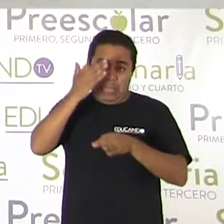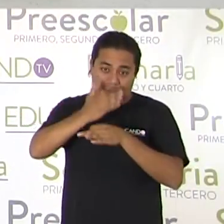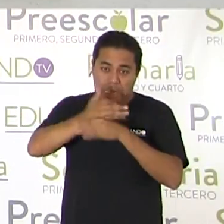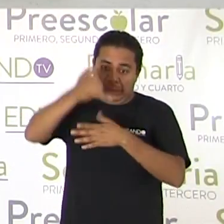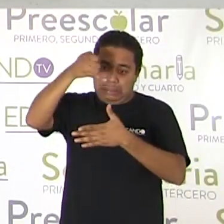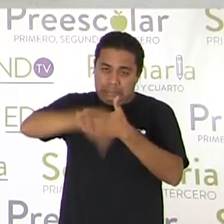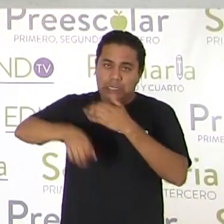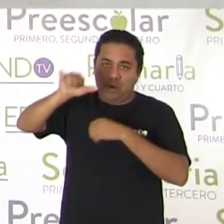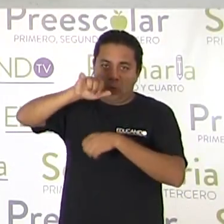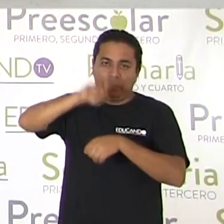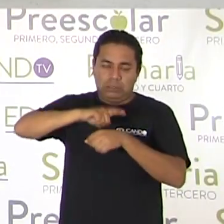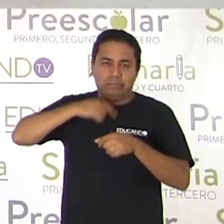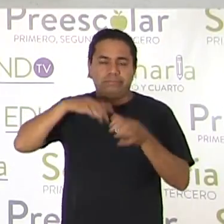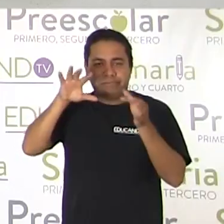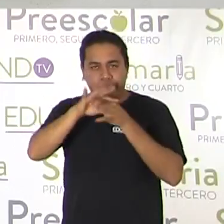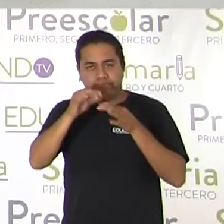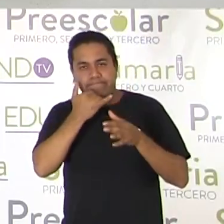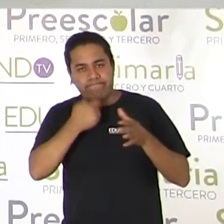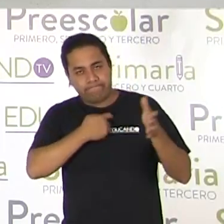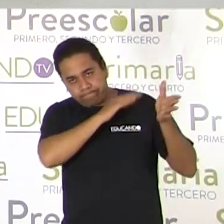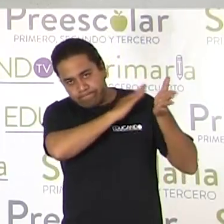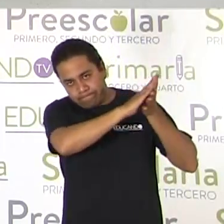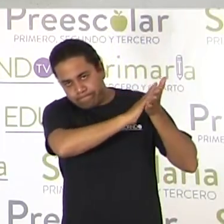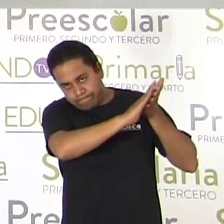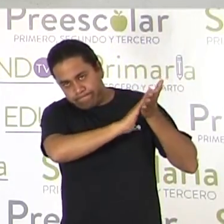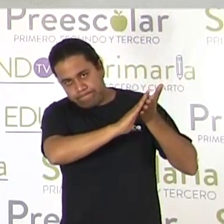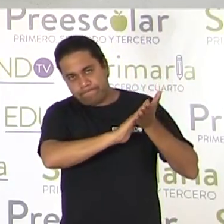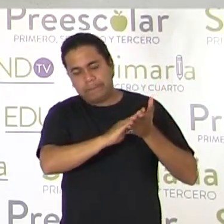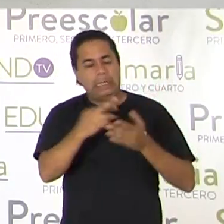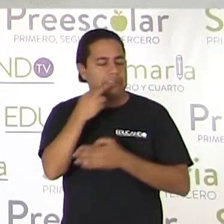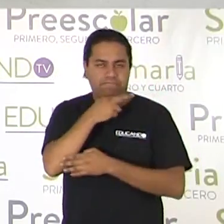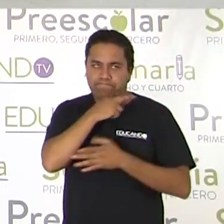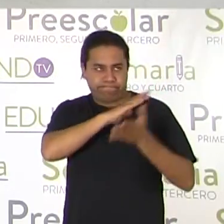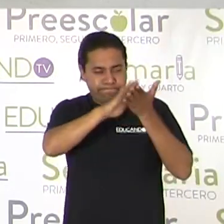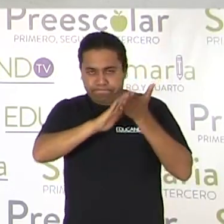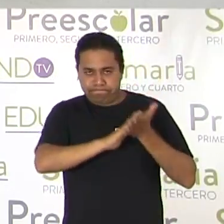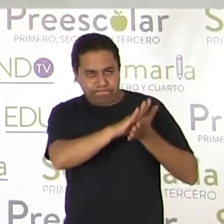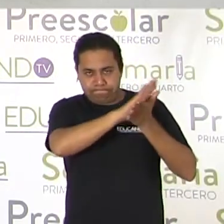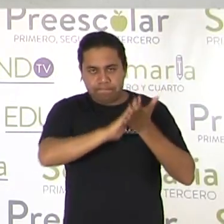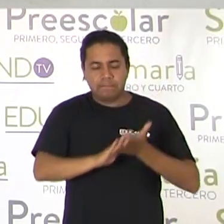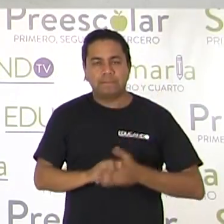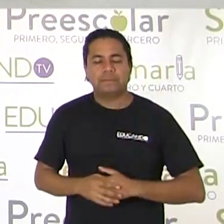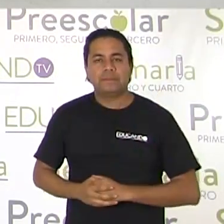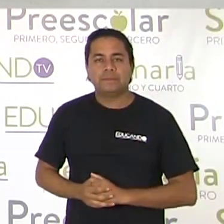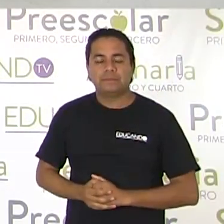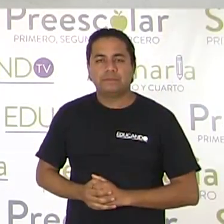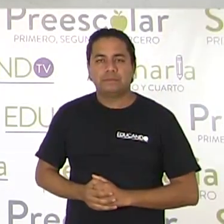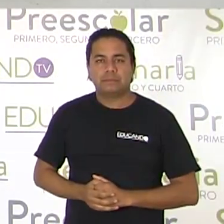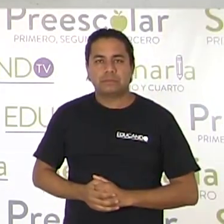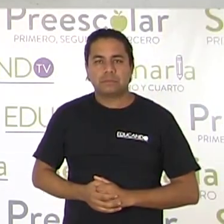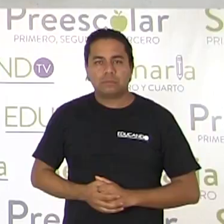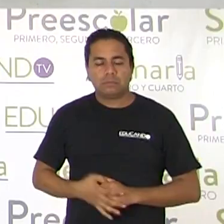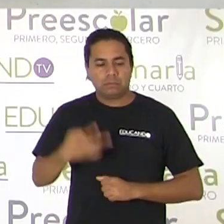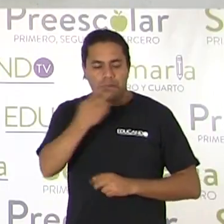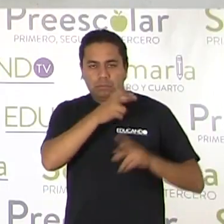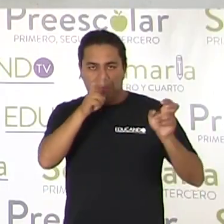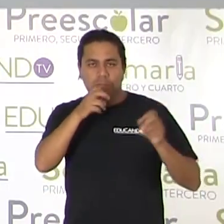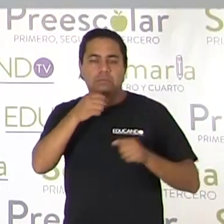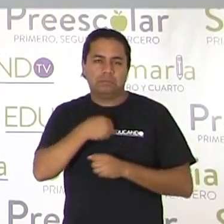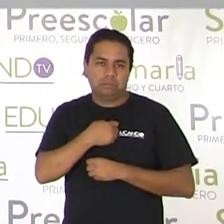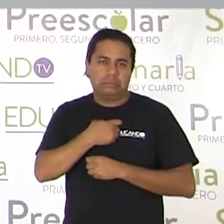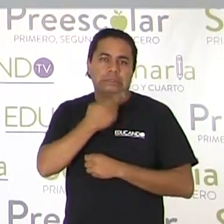de hoy, voy a borrar esta parte de acá, así rapidísimo. Y entonces, con esos temas estuvimos viendo unidades